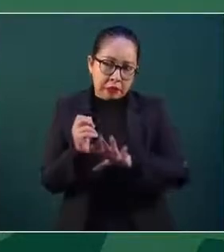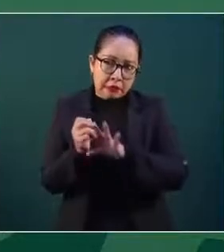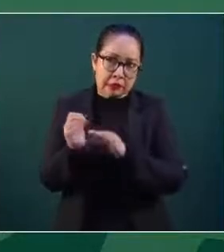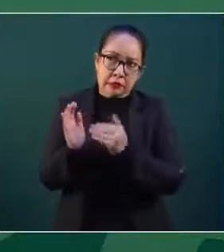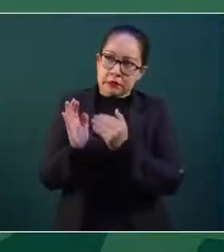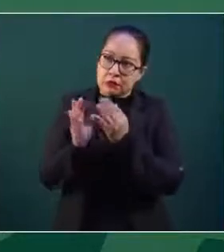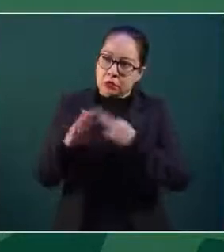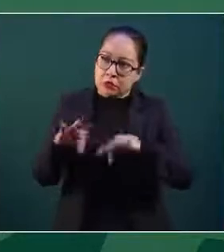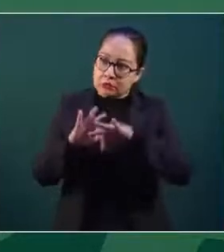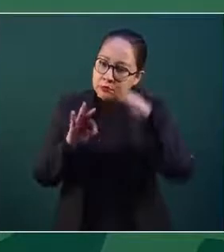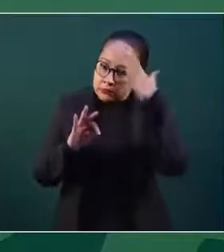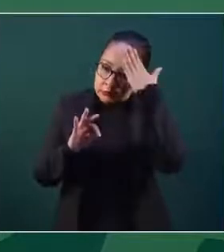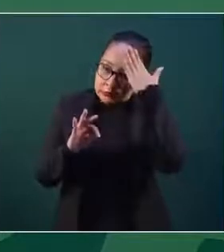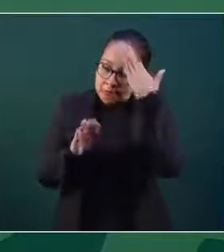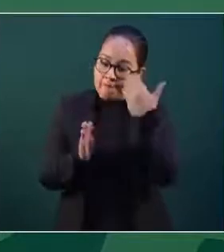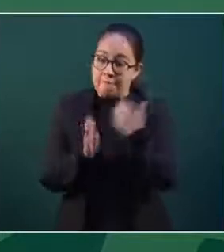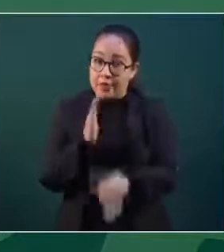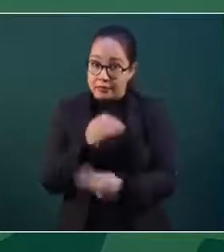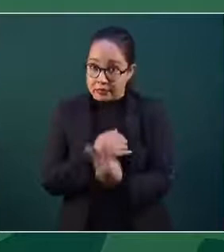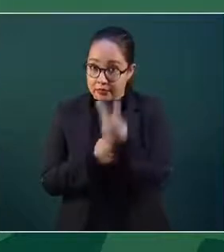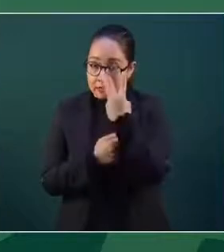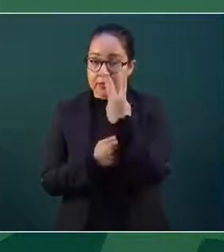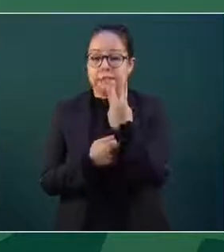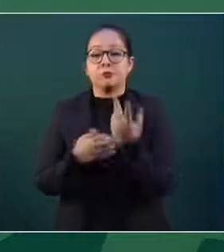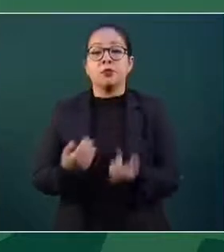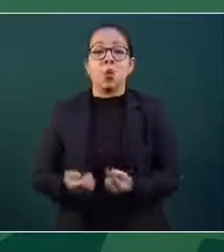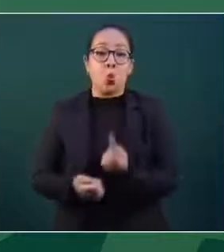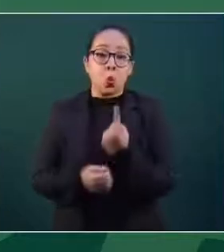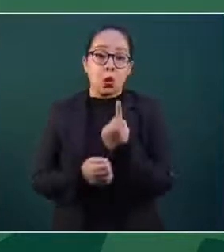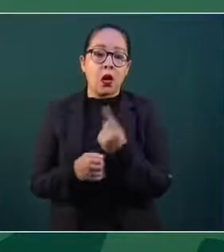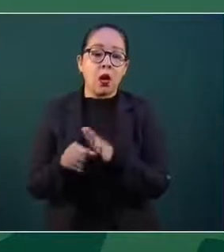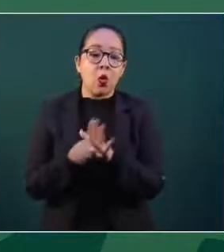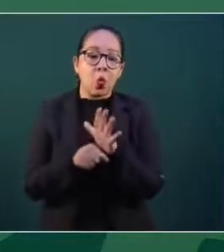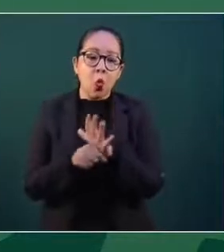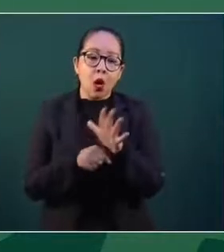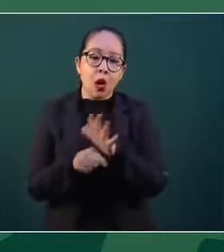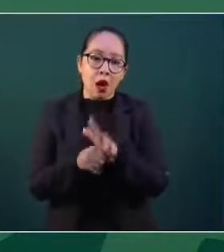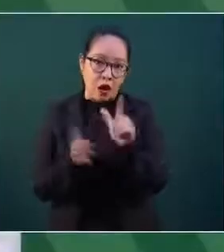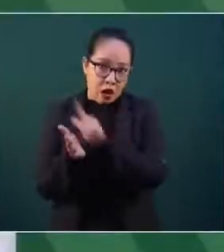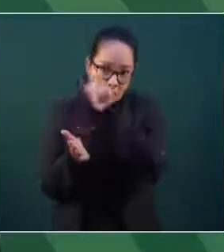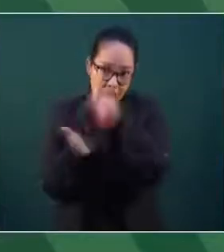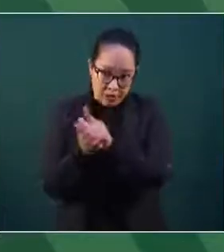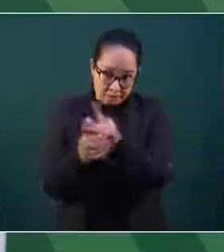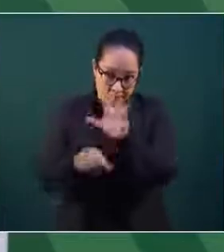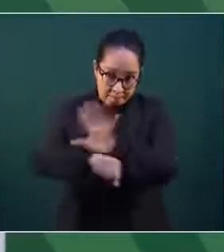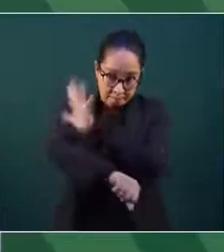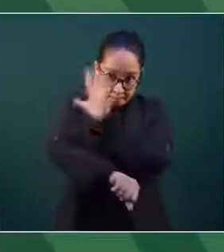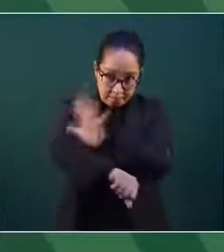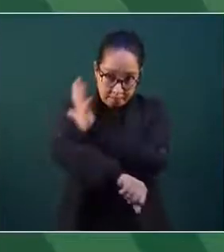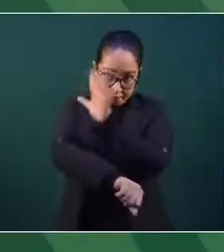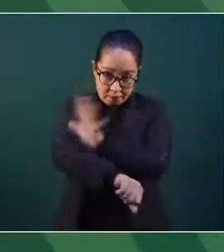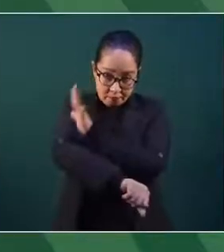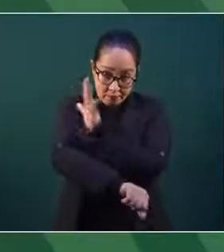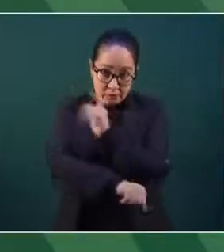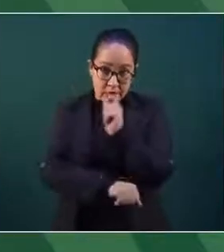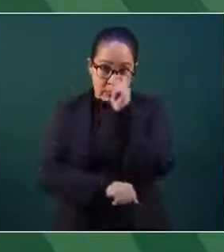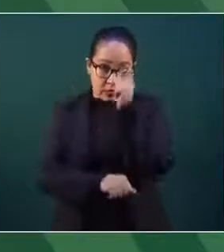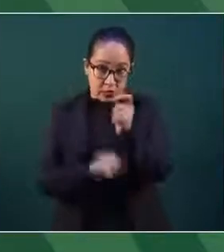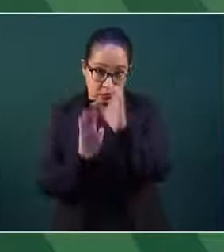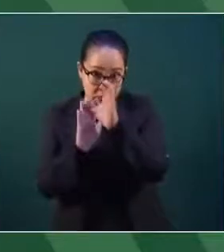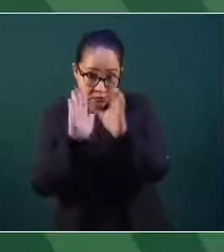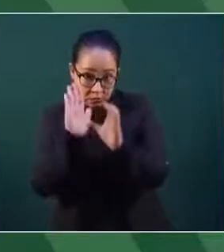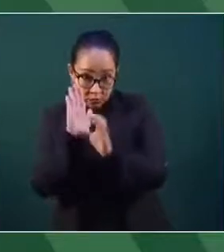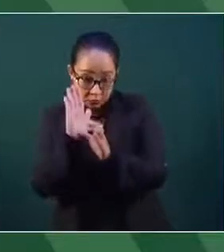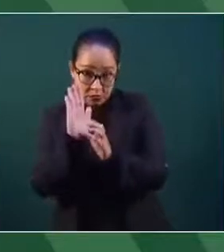Faltan 3. Una es esta ley eléctrica, esta reforma a la Constitución